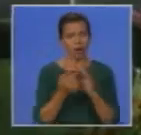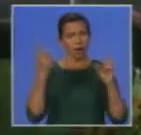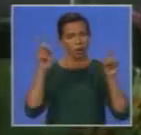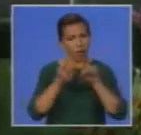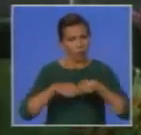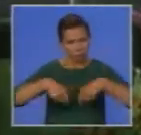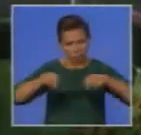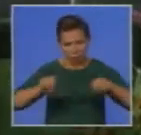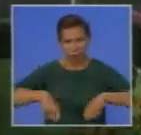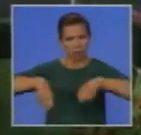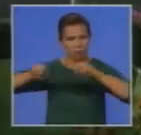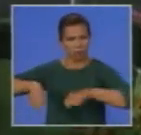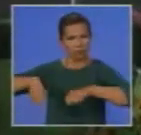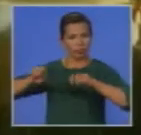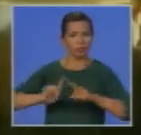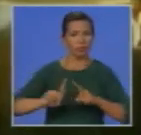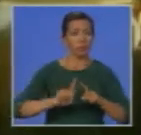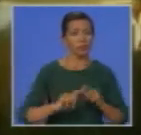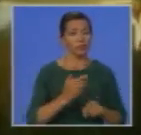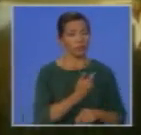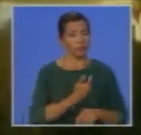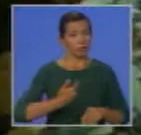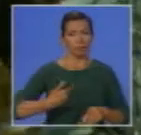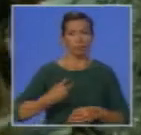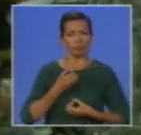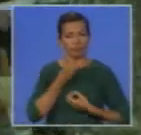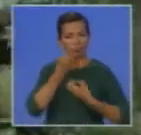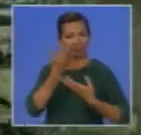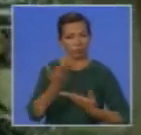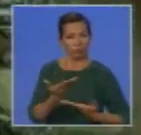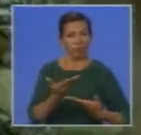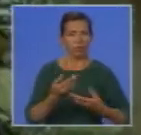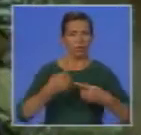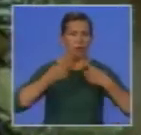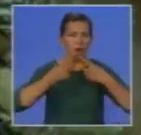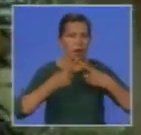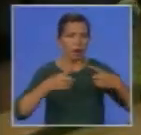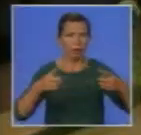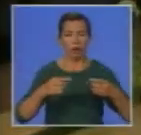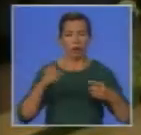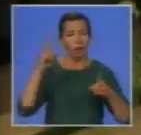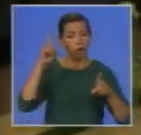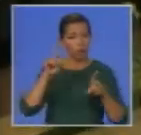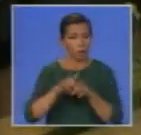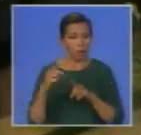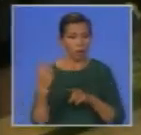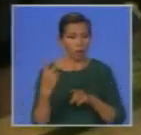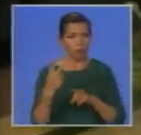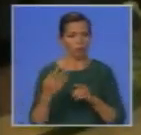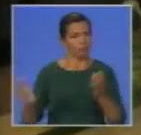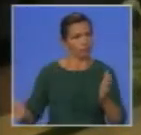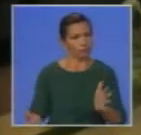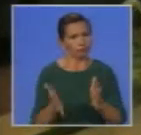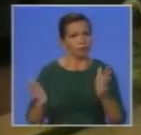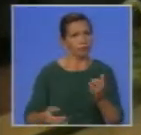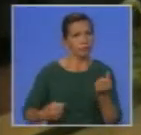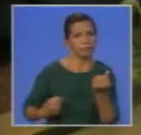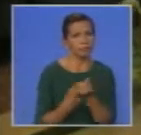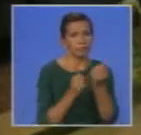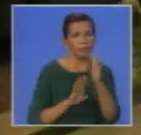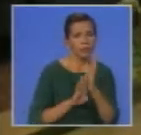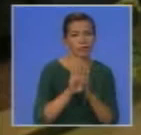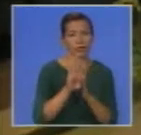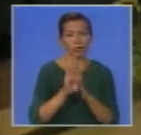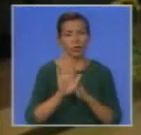convenios y la declaración presidencial en la que se plasmará el interés mutuo de promover el desarrollo y el nivel de vida de los habitantes de